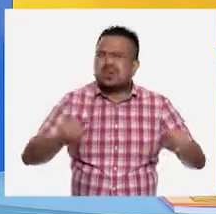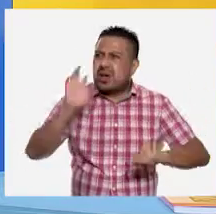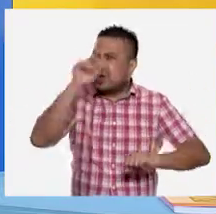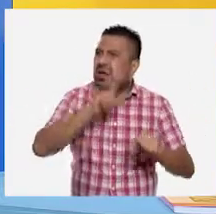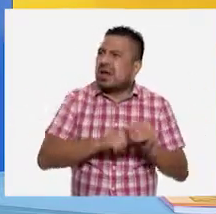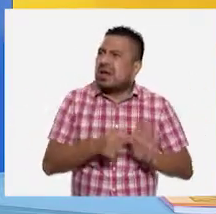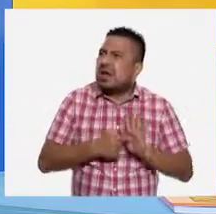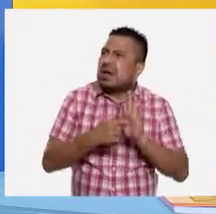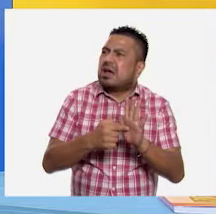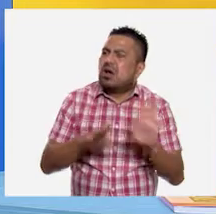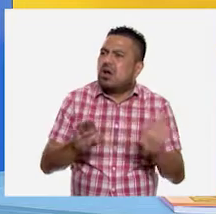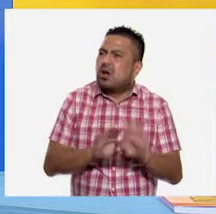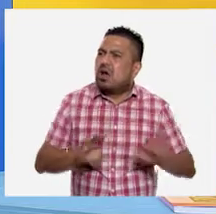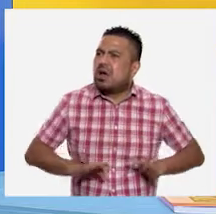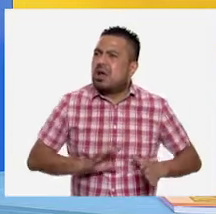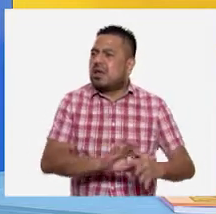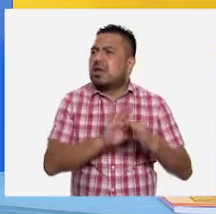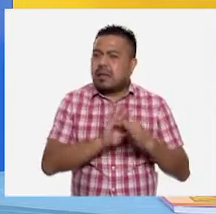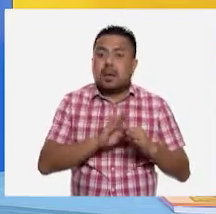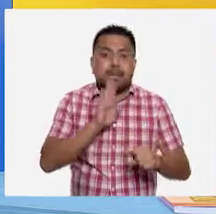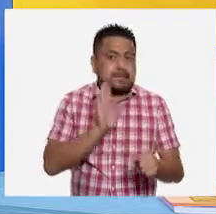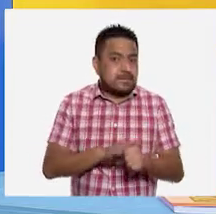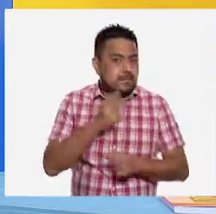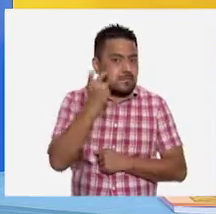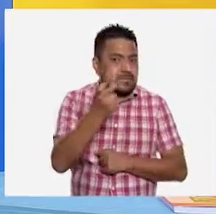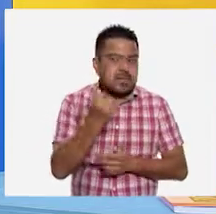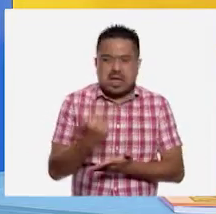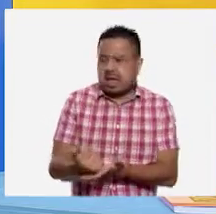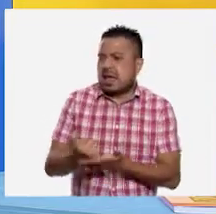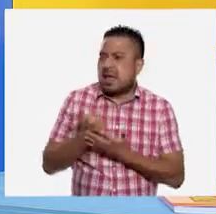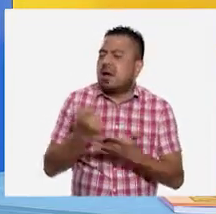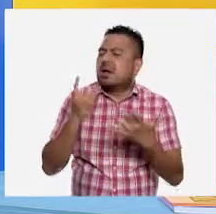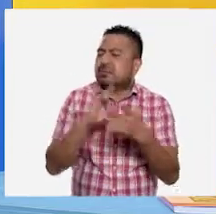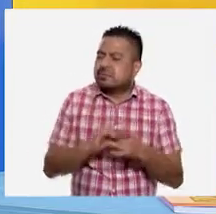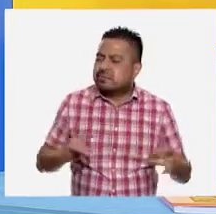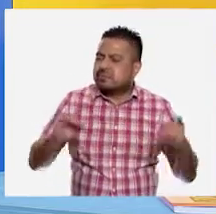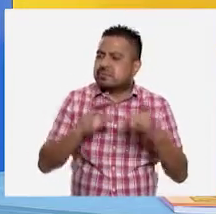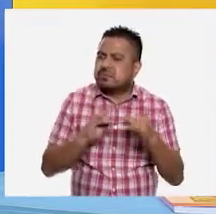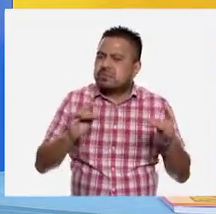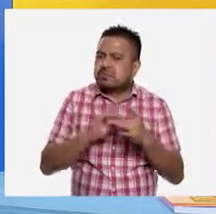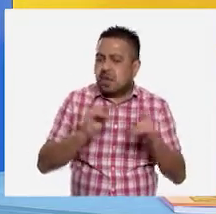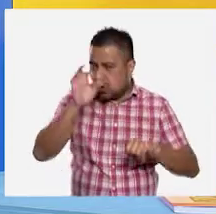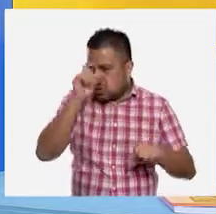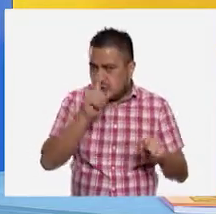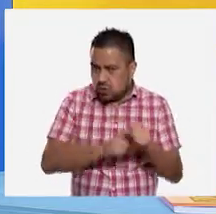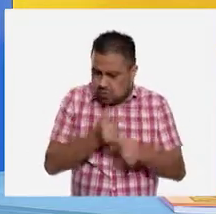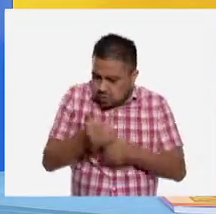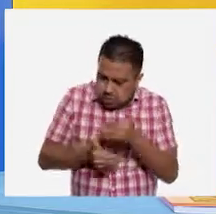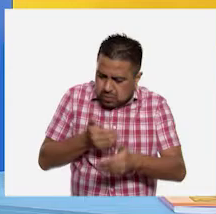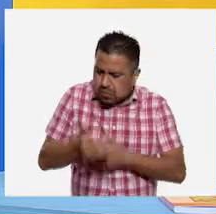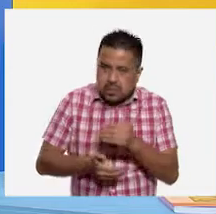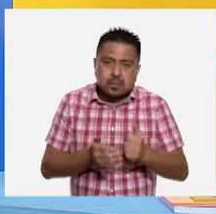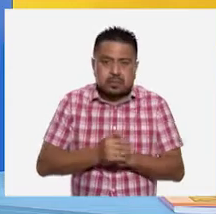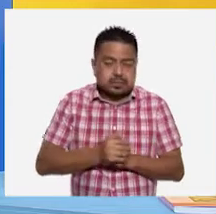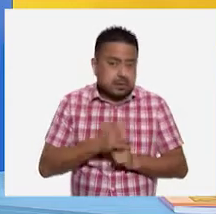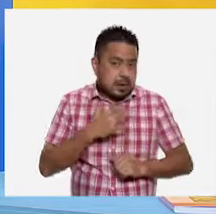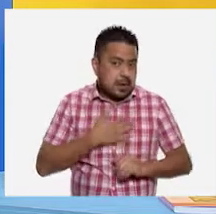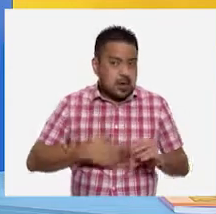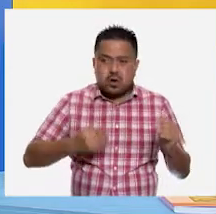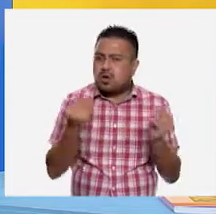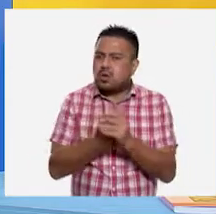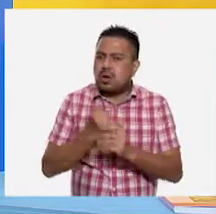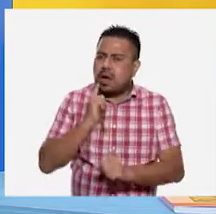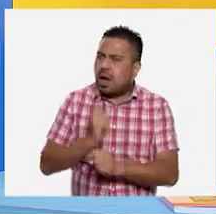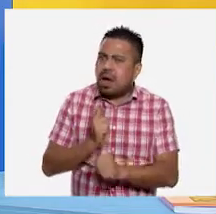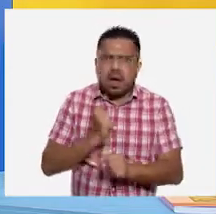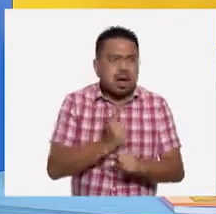de ciertas formas de identidad. Por lo tanto, nos ayuda a explicar ciertos procesos culturales. En nuestro curso hemos